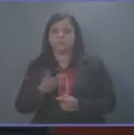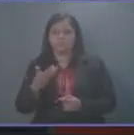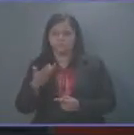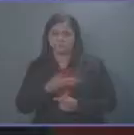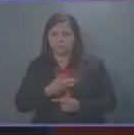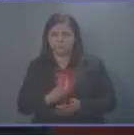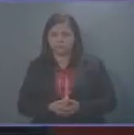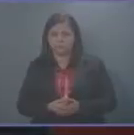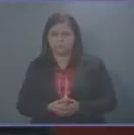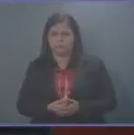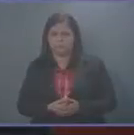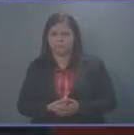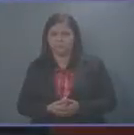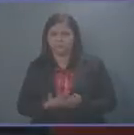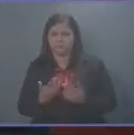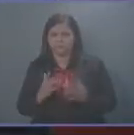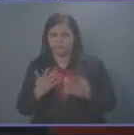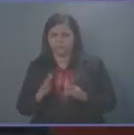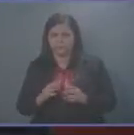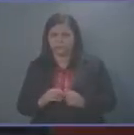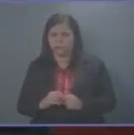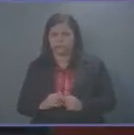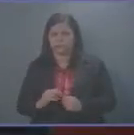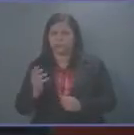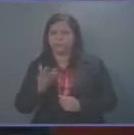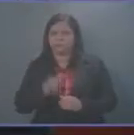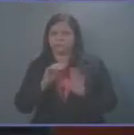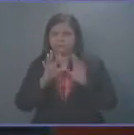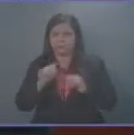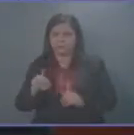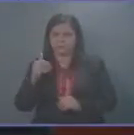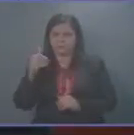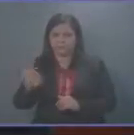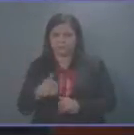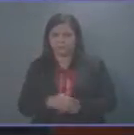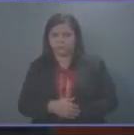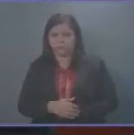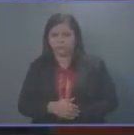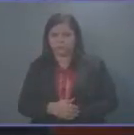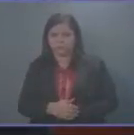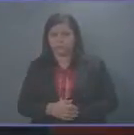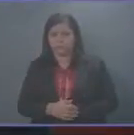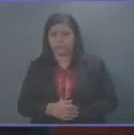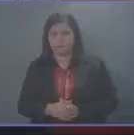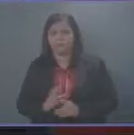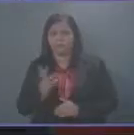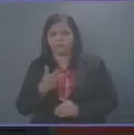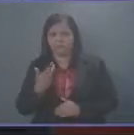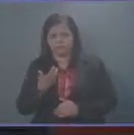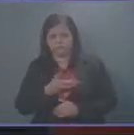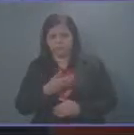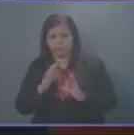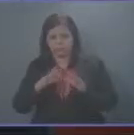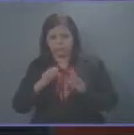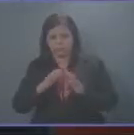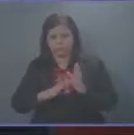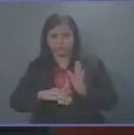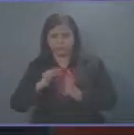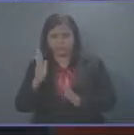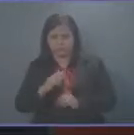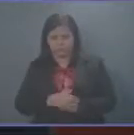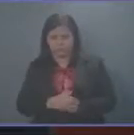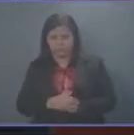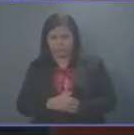procedente incrementar a 10 años la exención total. La comisión, a efecto de tener mayores insumos, recibió